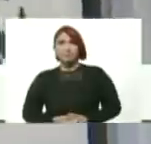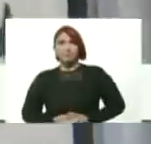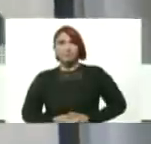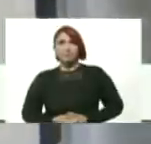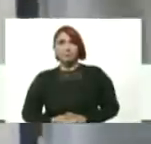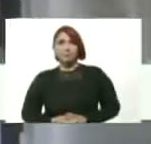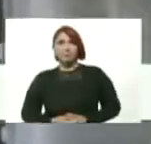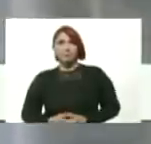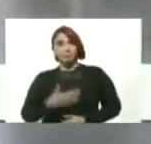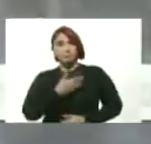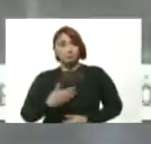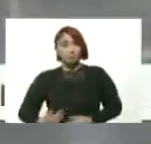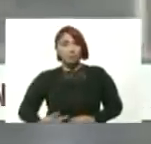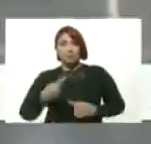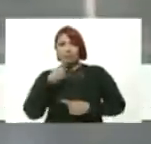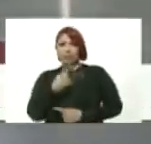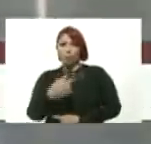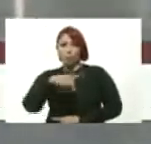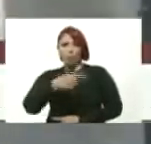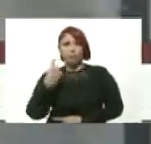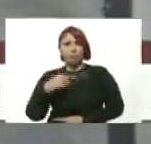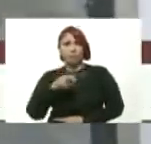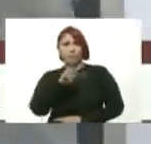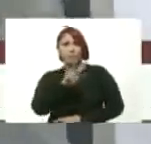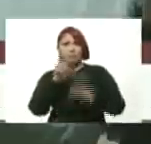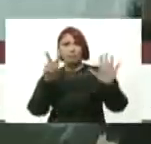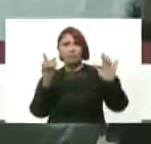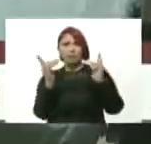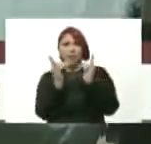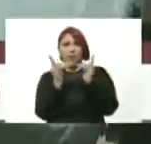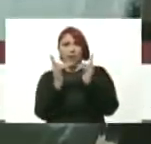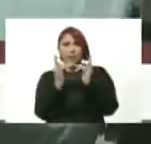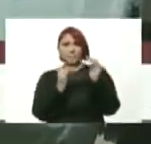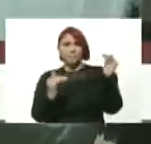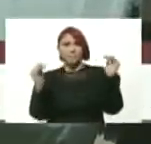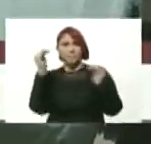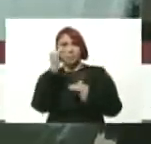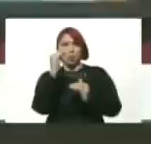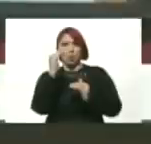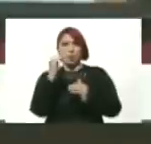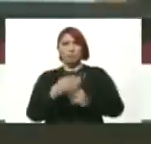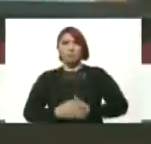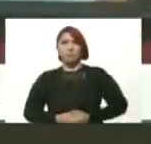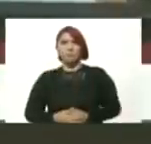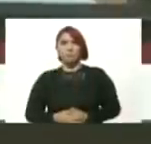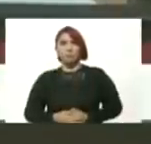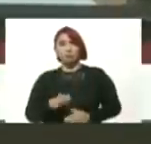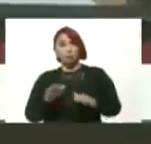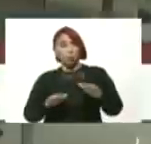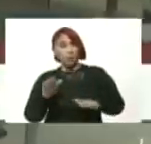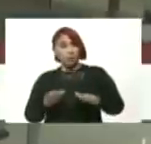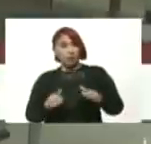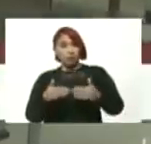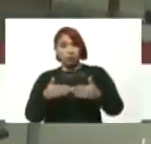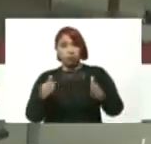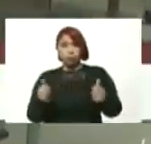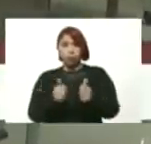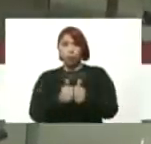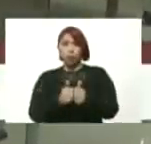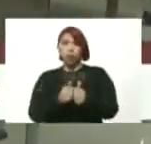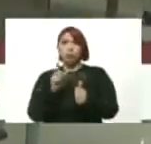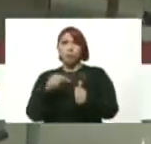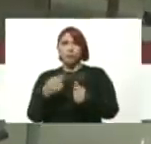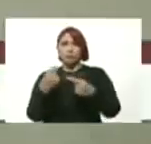tosta presidente decirle que hoy tenemos 27 camas para adultos moderados que se van a perdurar con su respectivo